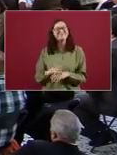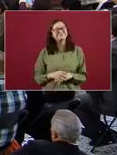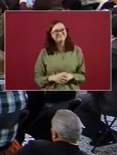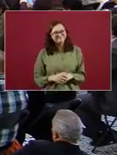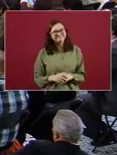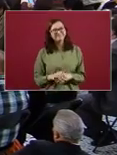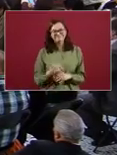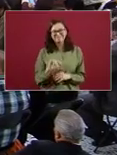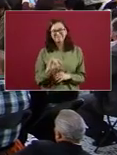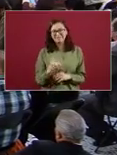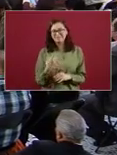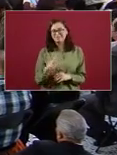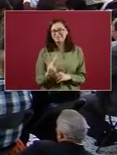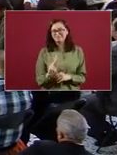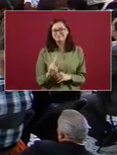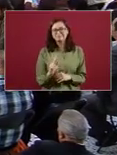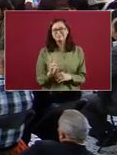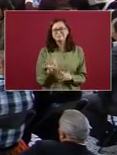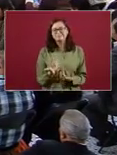nosotros hemos